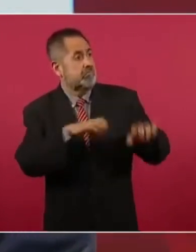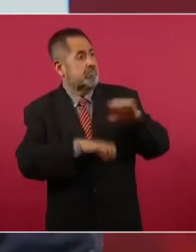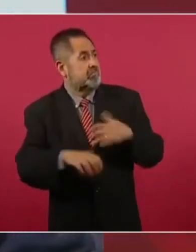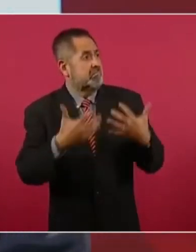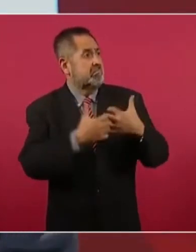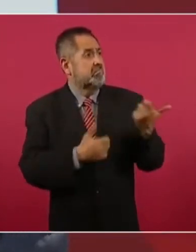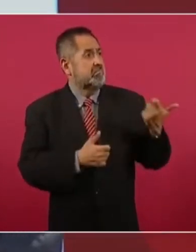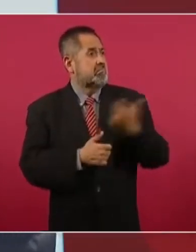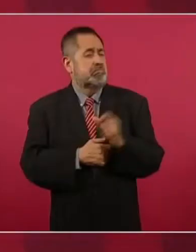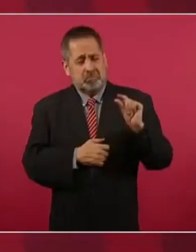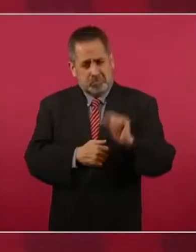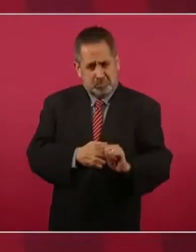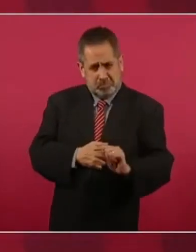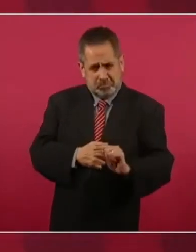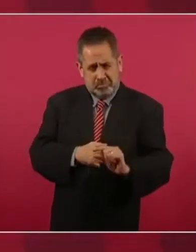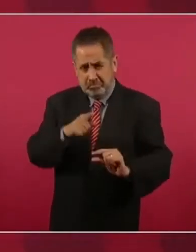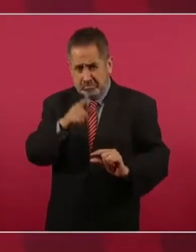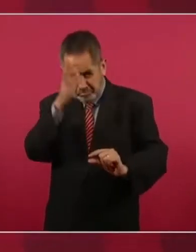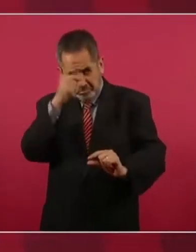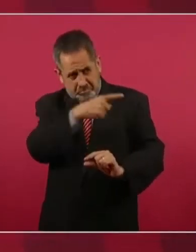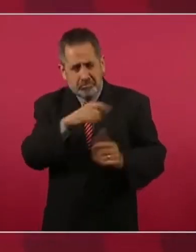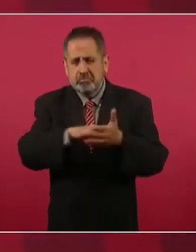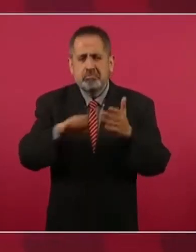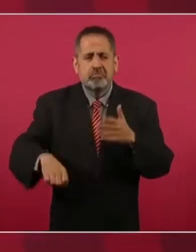una empresa como Oxxo.